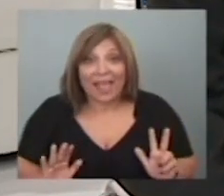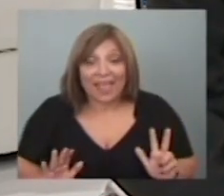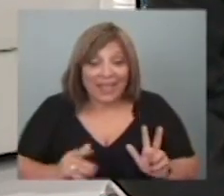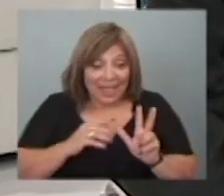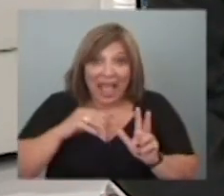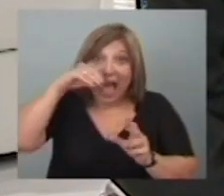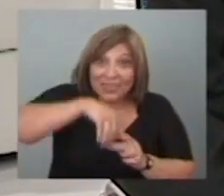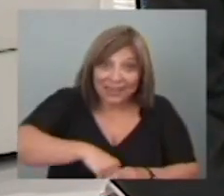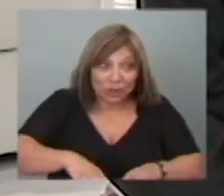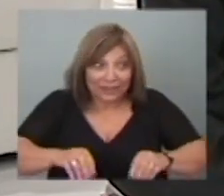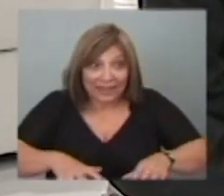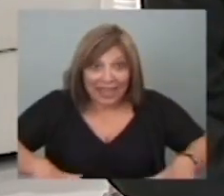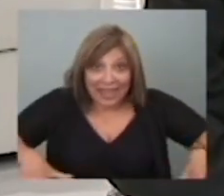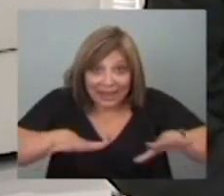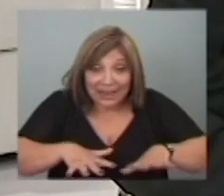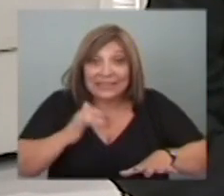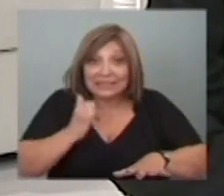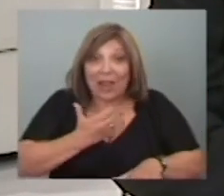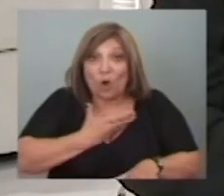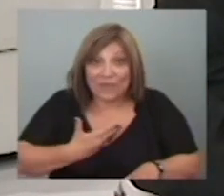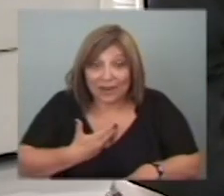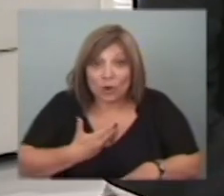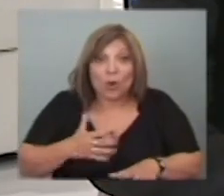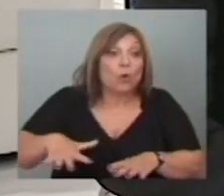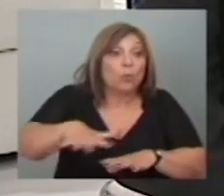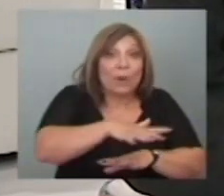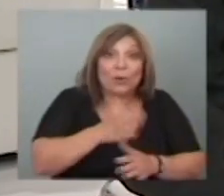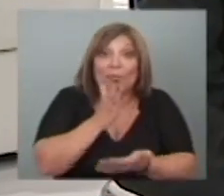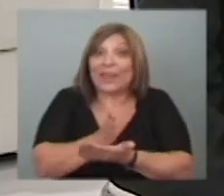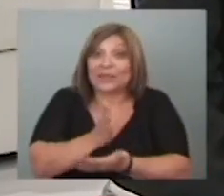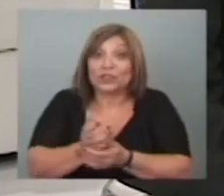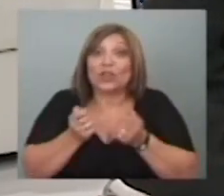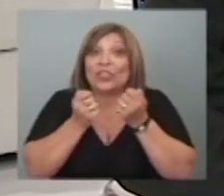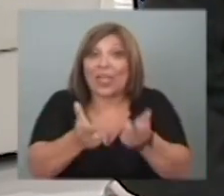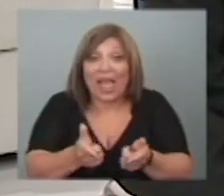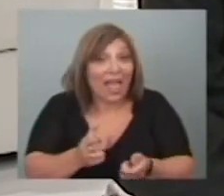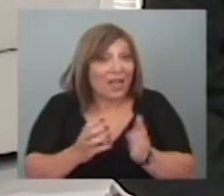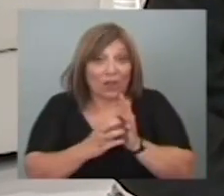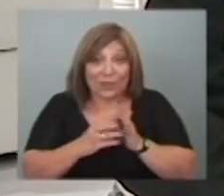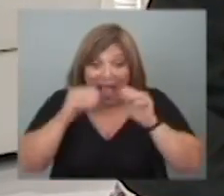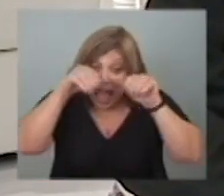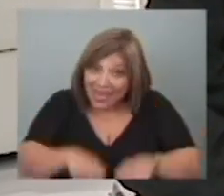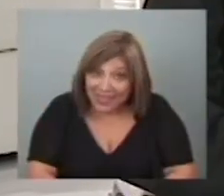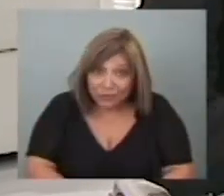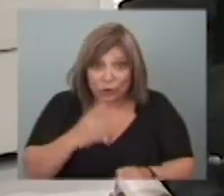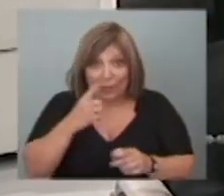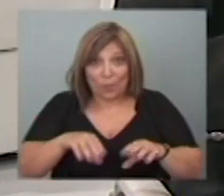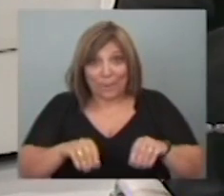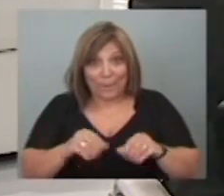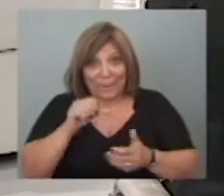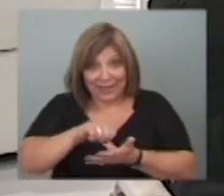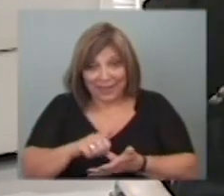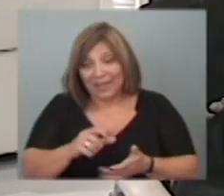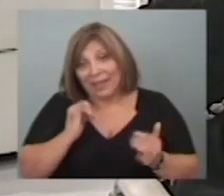del territorio está el gobierno y la población tiene todos los derechos que la Constitución le establece dentro del territorio. Obviamente que la ciudadanía